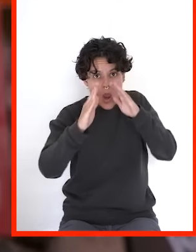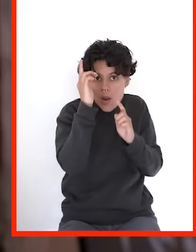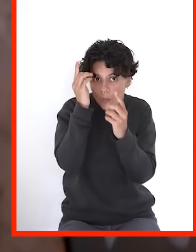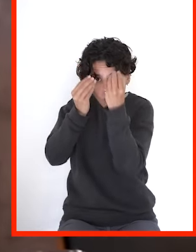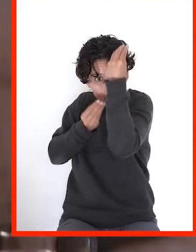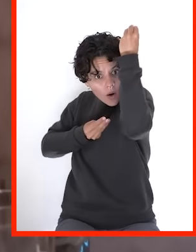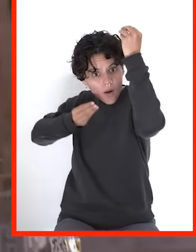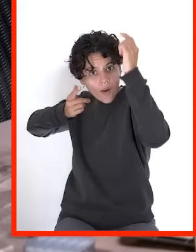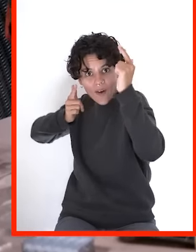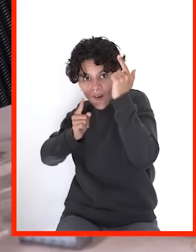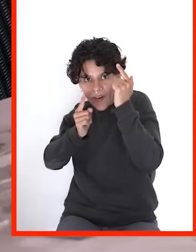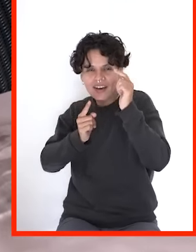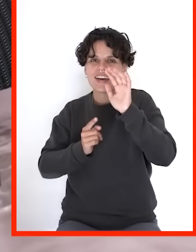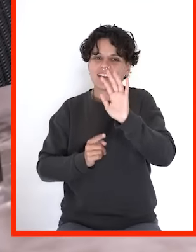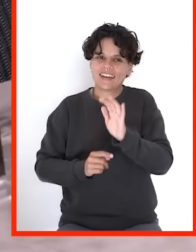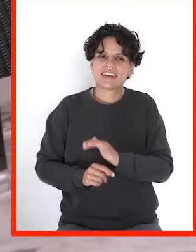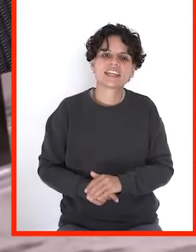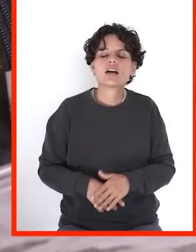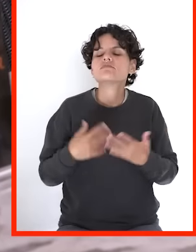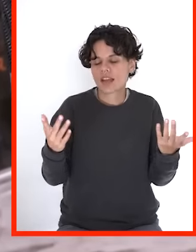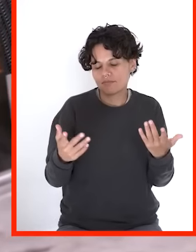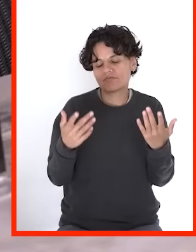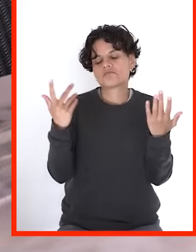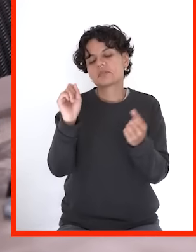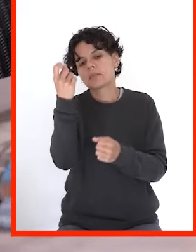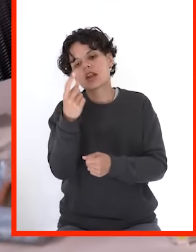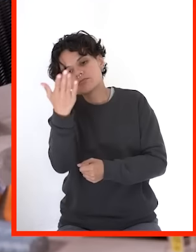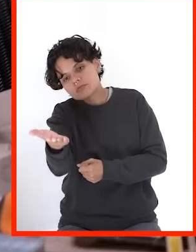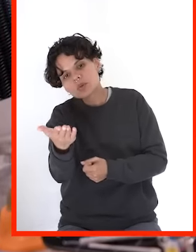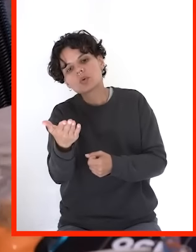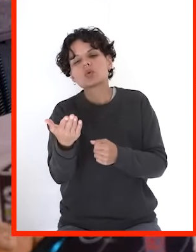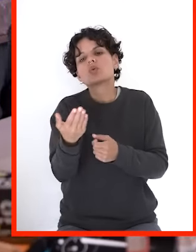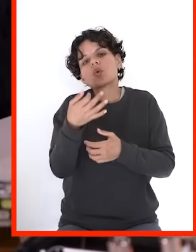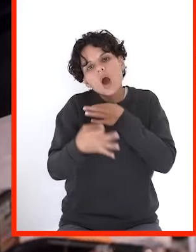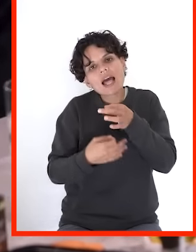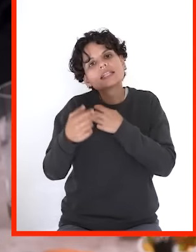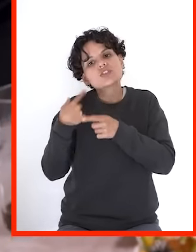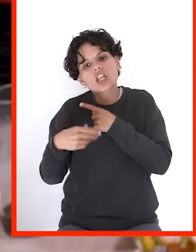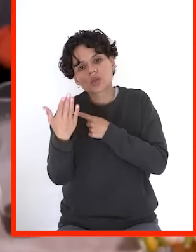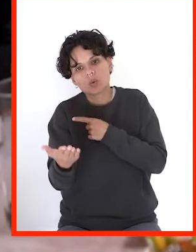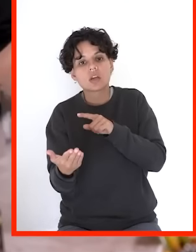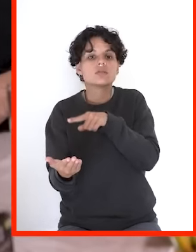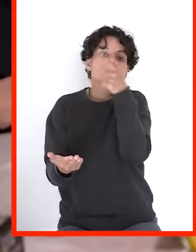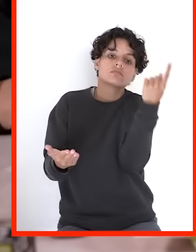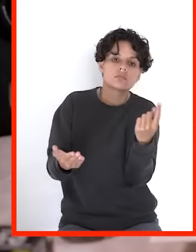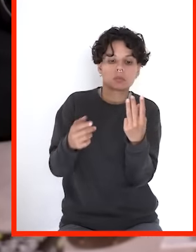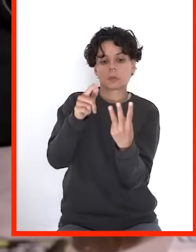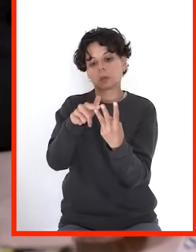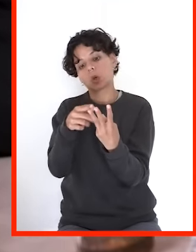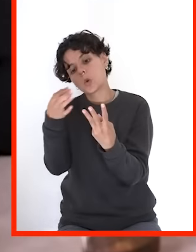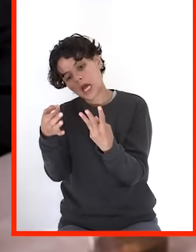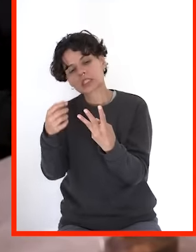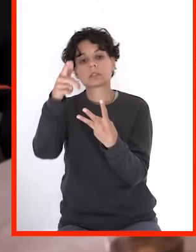bueno. Cuéntanos tu versión. Eso, cuenta tu versión. Tu versión y Pancho decide que Pancho no se acuerda ni una weá. Yo.